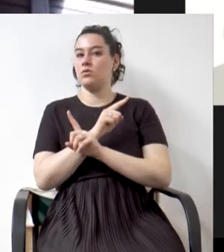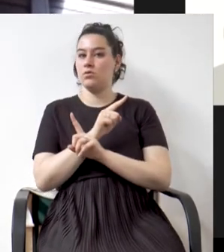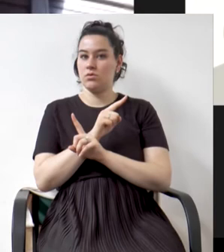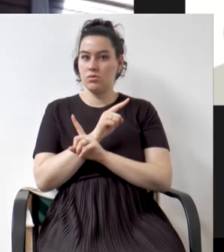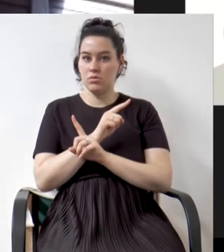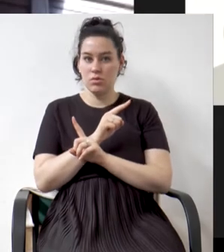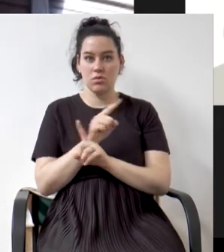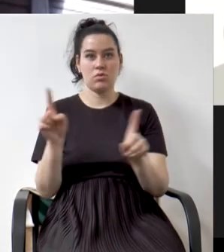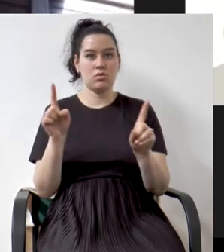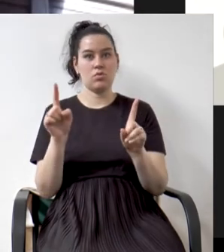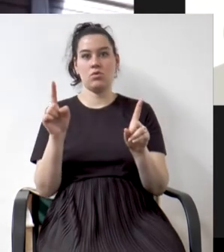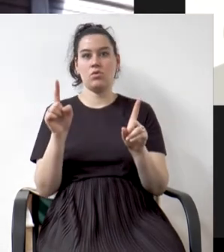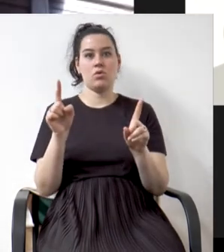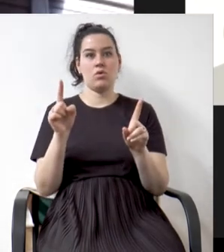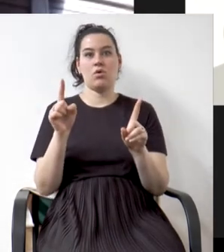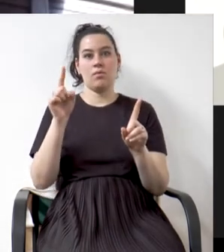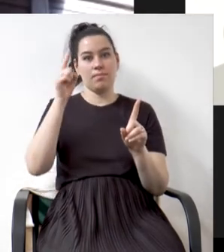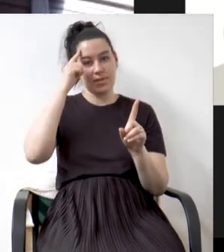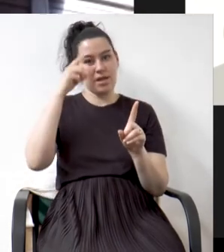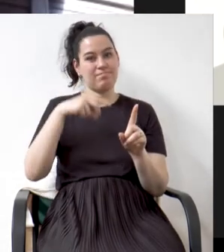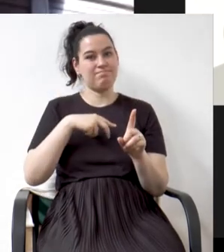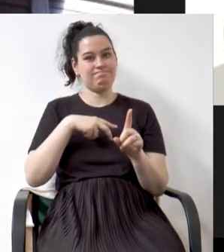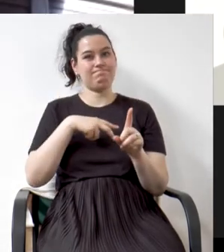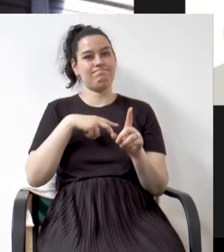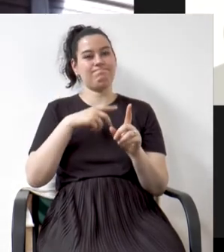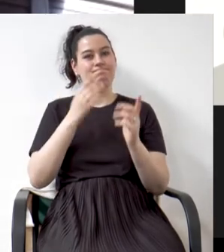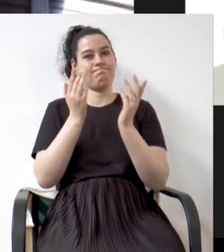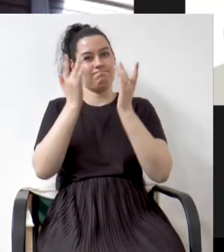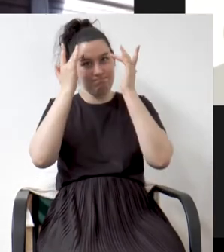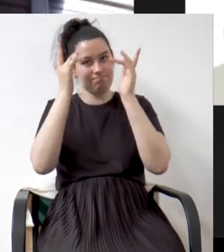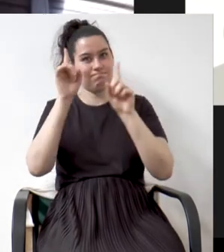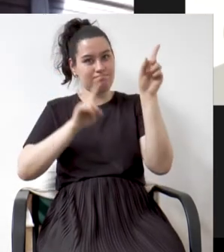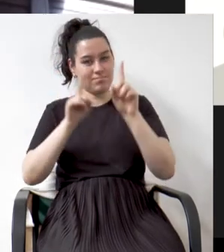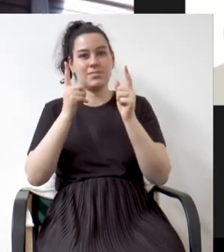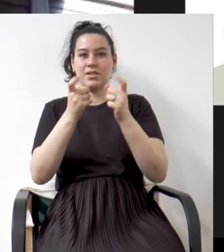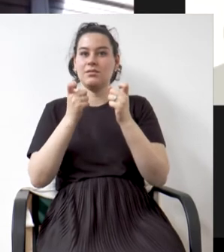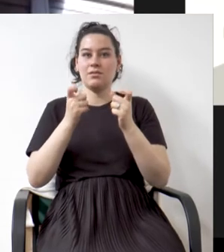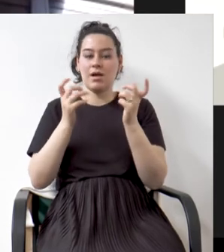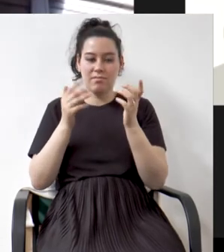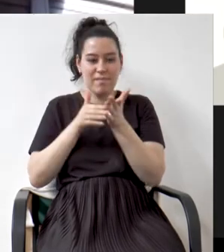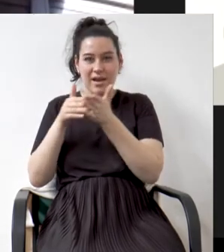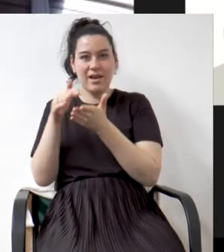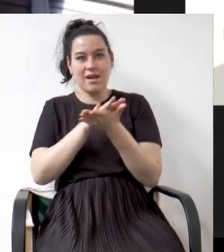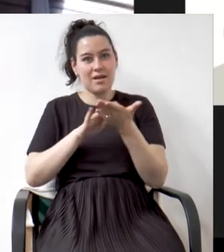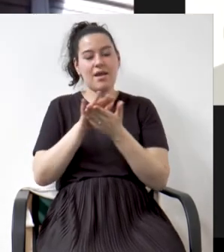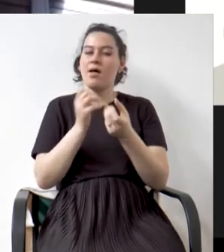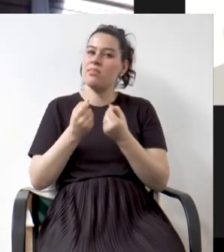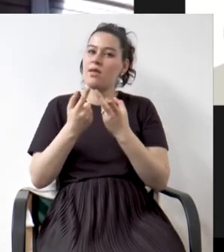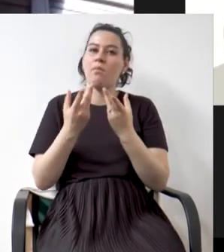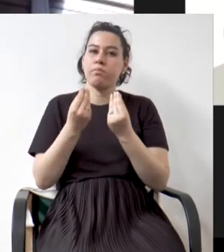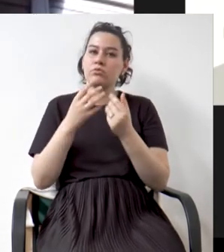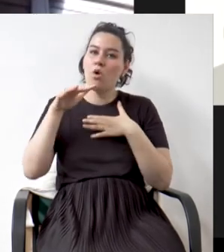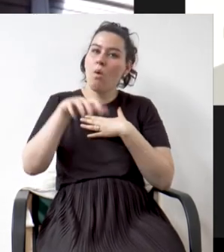las banderas de democratizar la educación terciaria, manteniendo el más alto nivel en todas las actividades que se desarrollan y